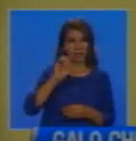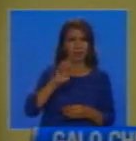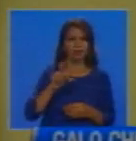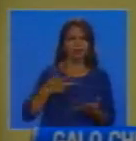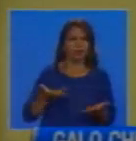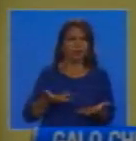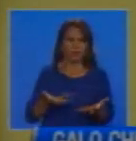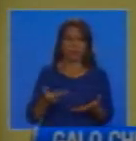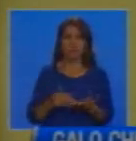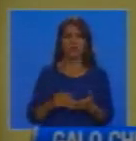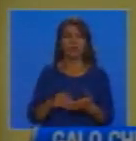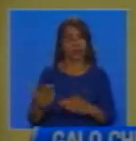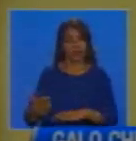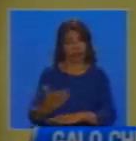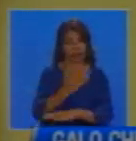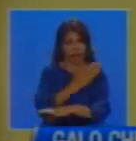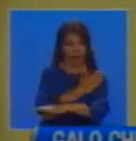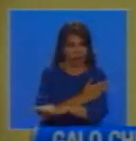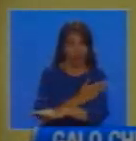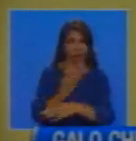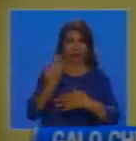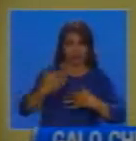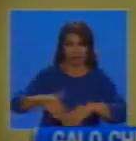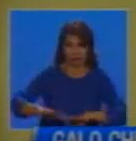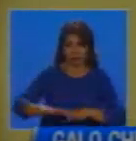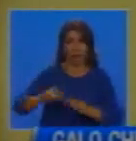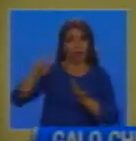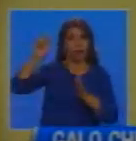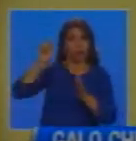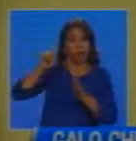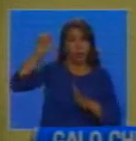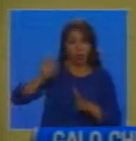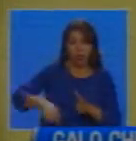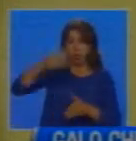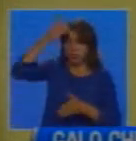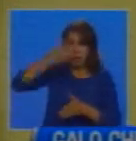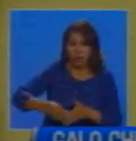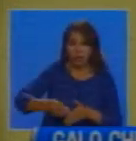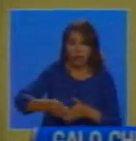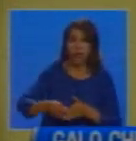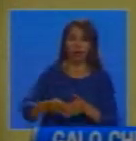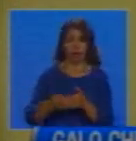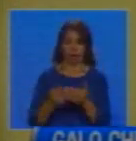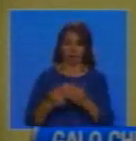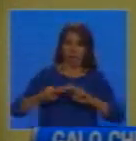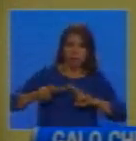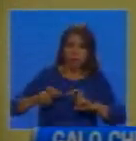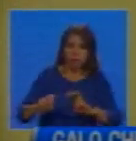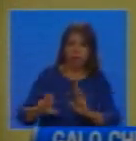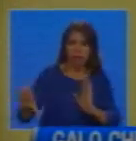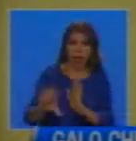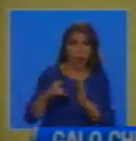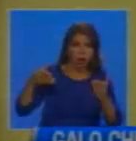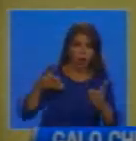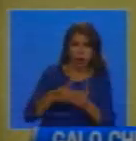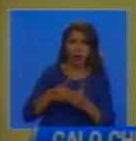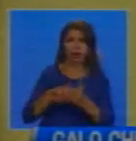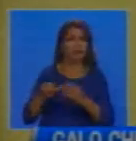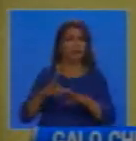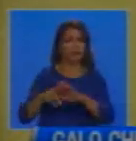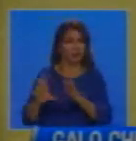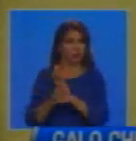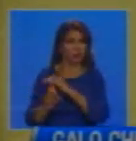fundamentalmente referencia a si en esa sentencia se violó o no las leyes penales.